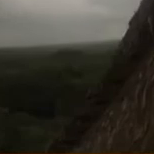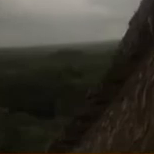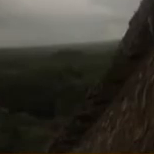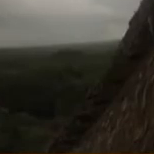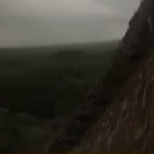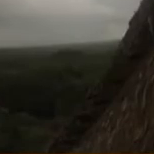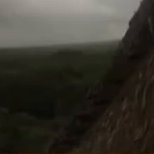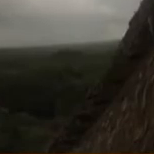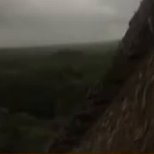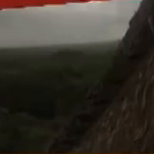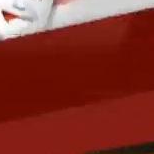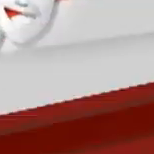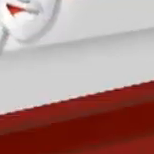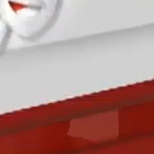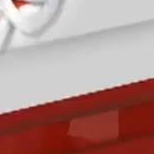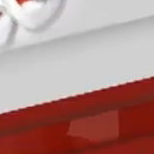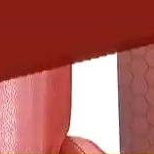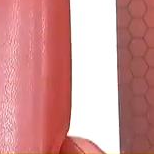tu museo.